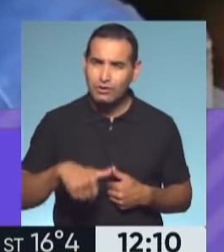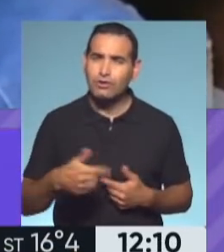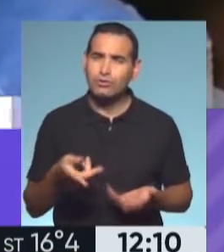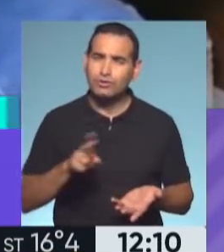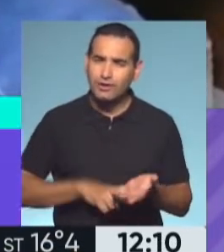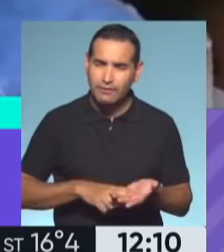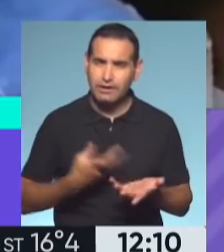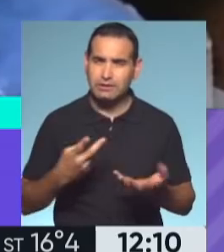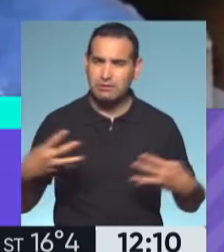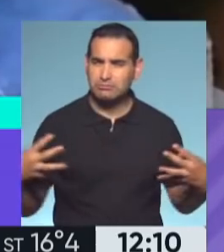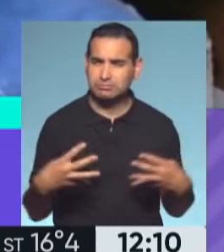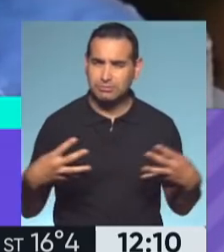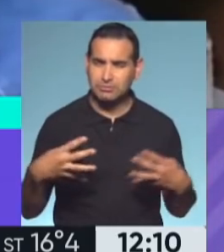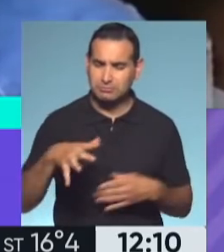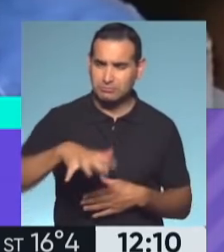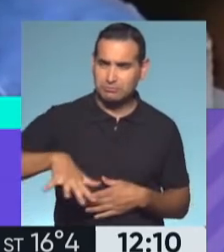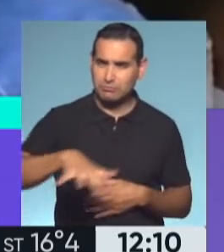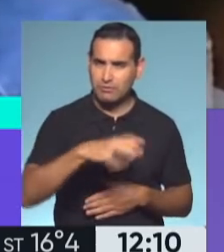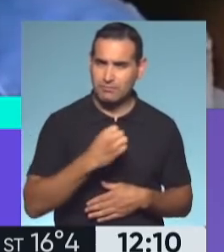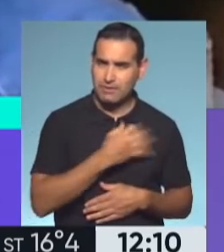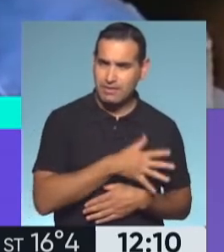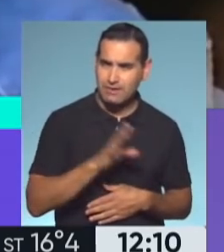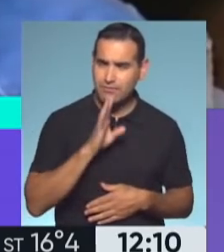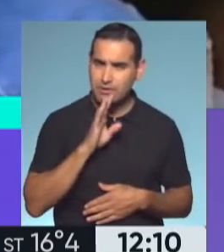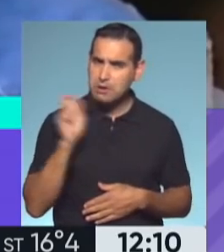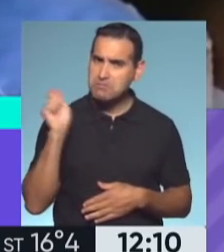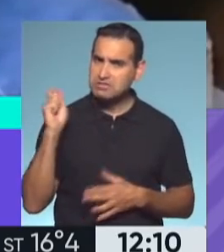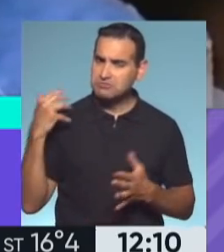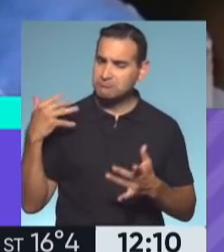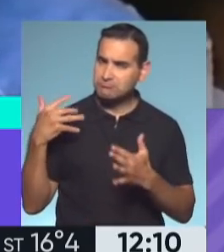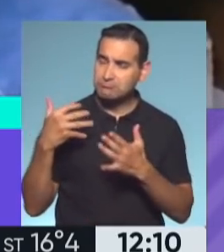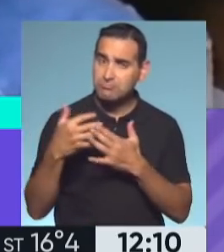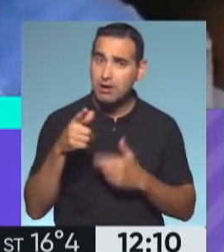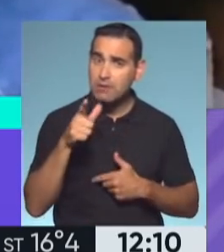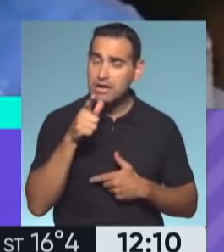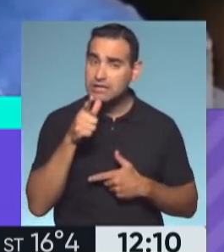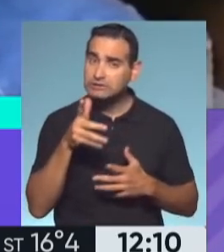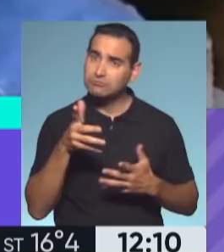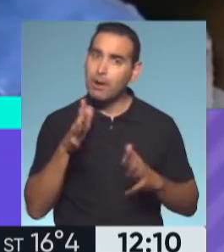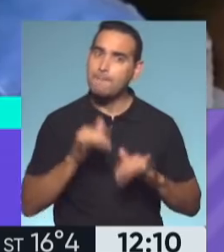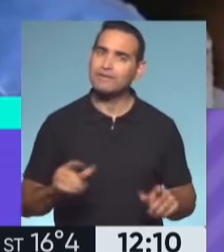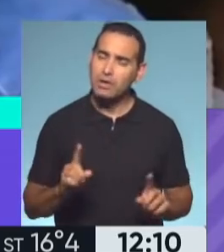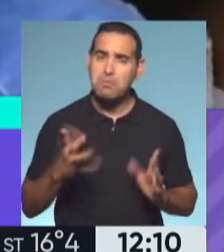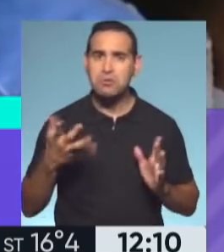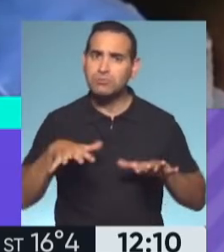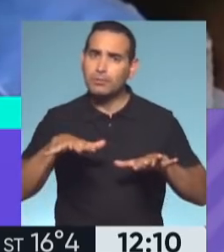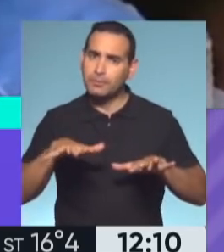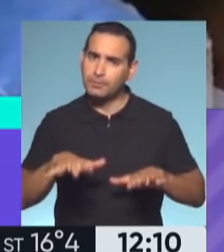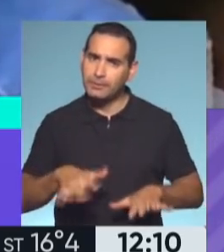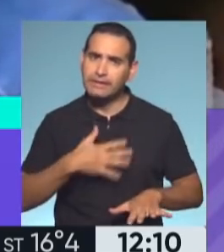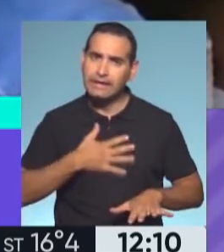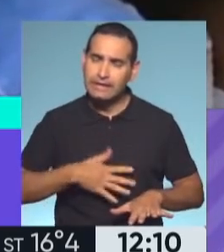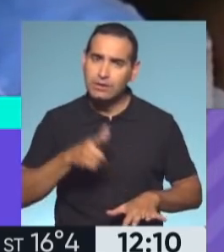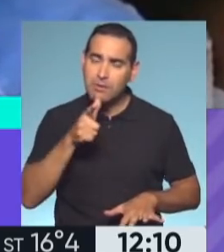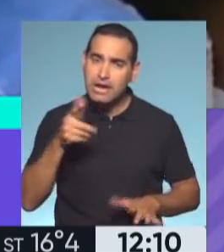la violencia tan cruda allí en Medio Oriente? Digo, después de varios meses, ¿no? Que parecía no sellada la paz, pero sí una cierta